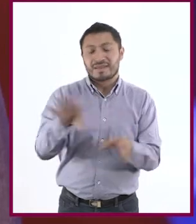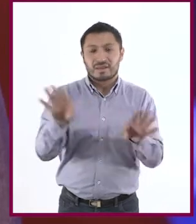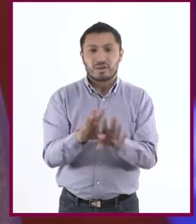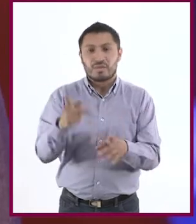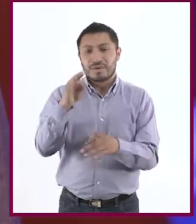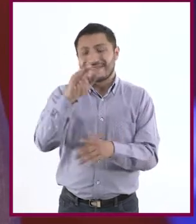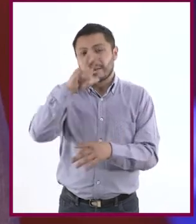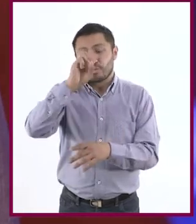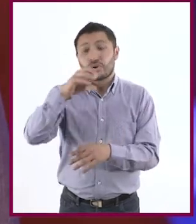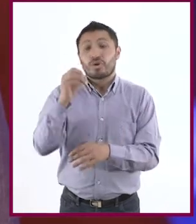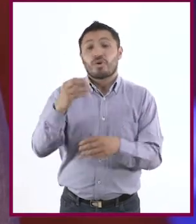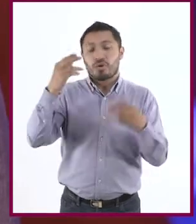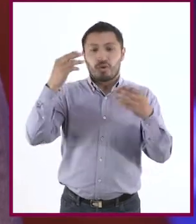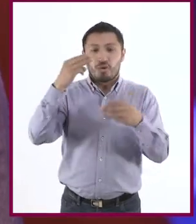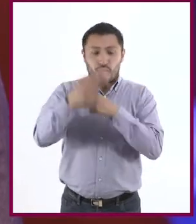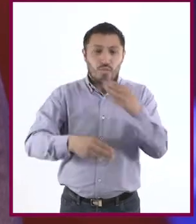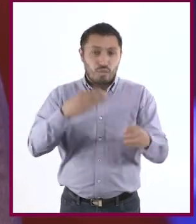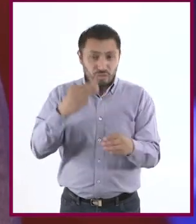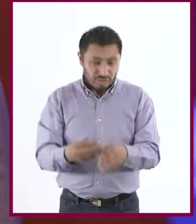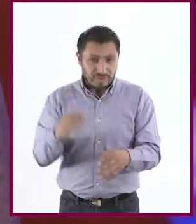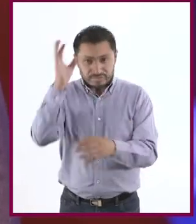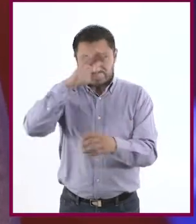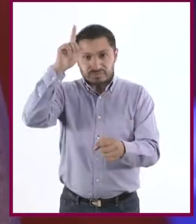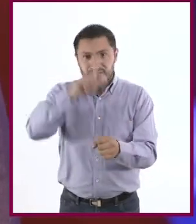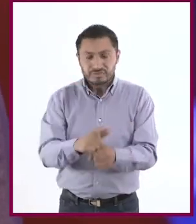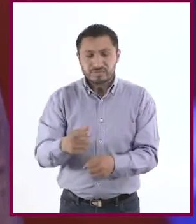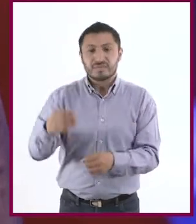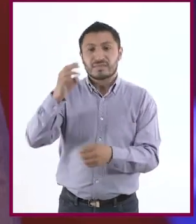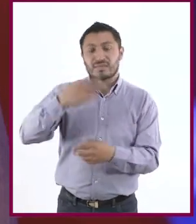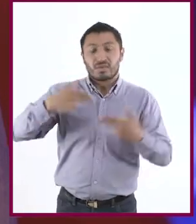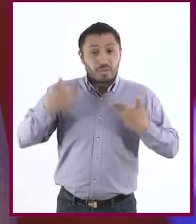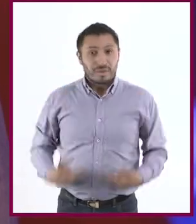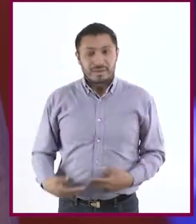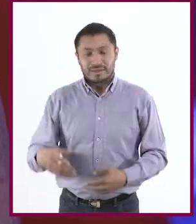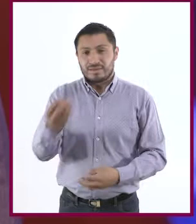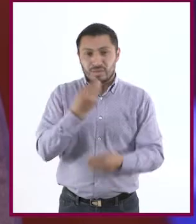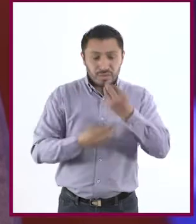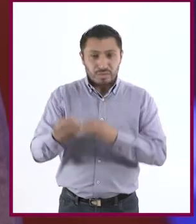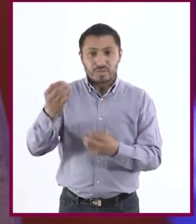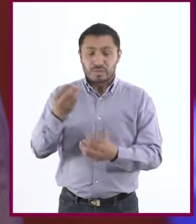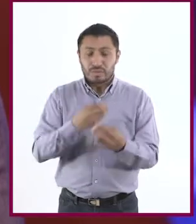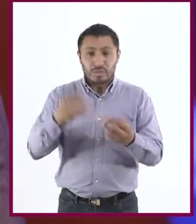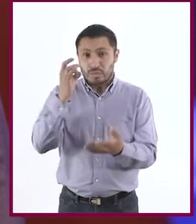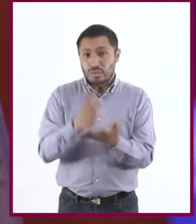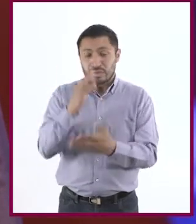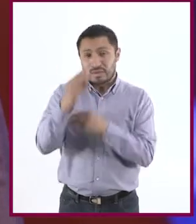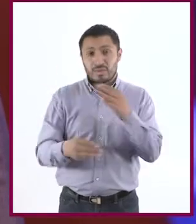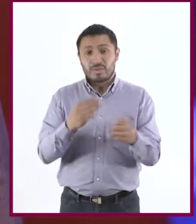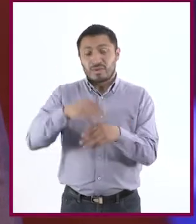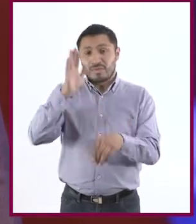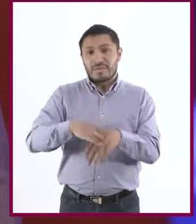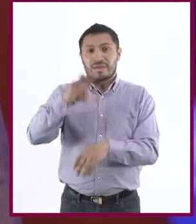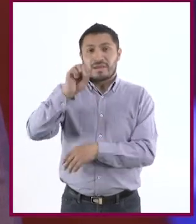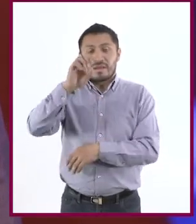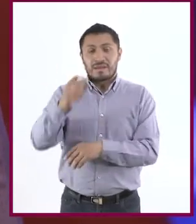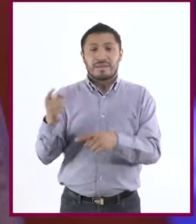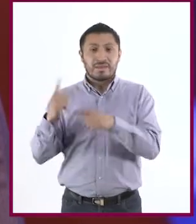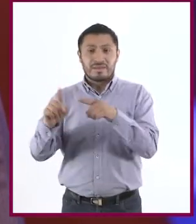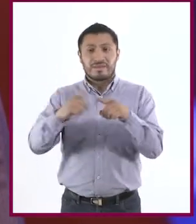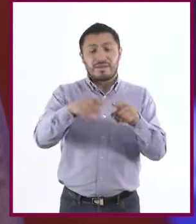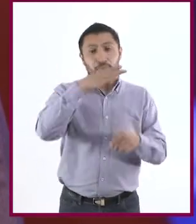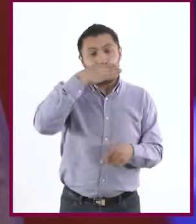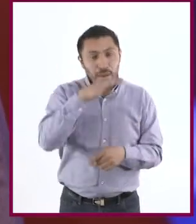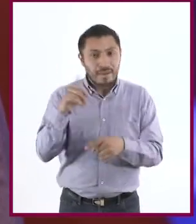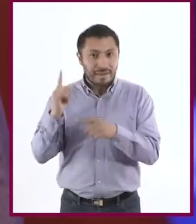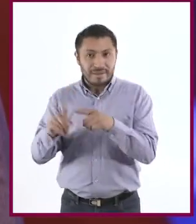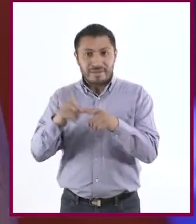Patrimonio Cultural Inmaterial de la Humanidad. Nuestra dieta basada en el maíz es única en el mundo. Contamos con más de 60 distintos tipos de maíz y